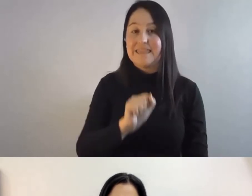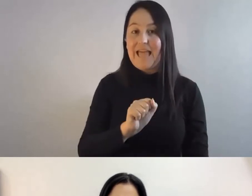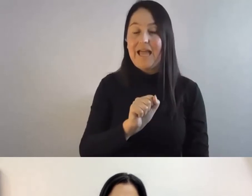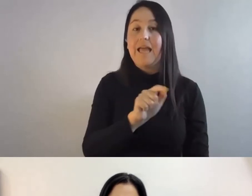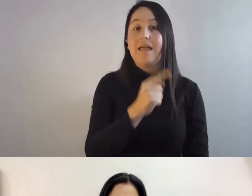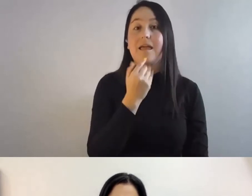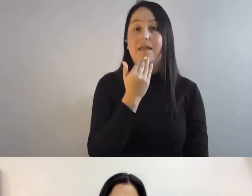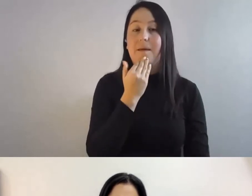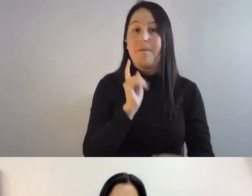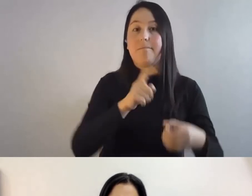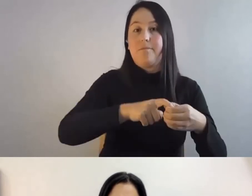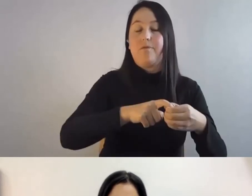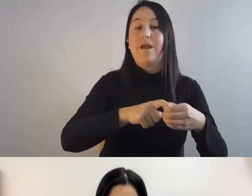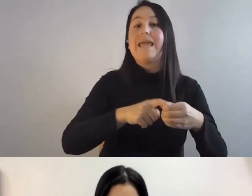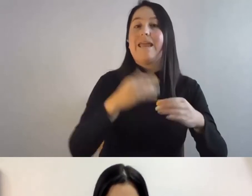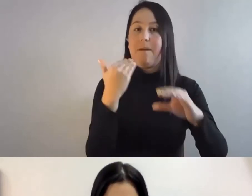a poner su correo en el chat.